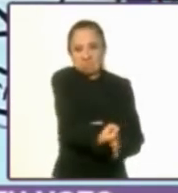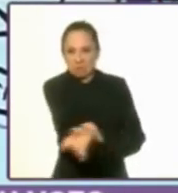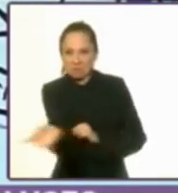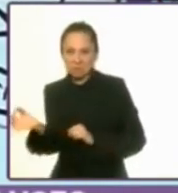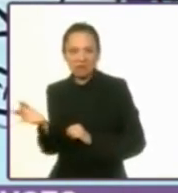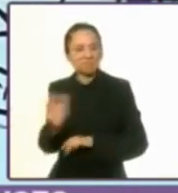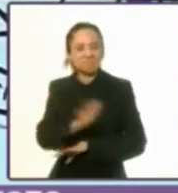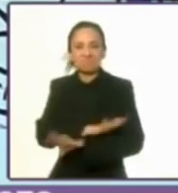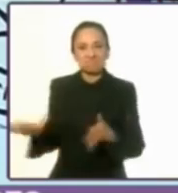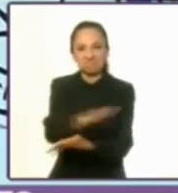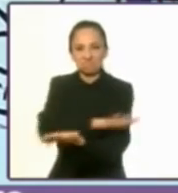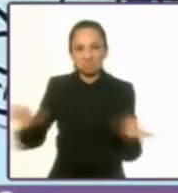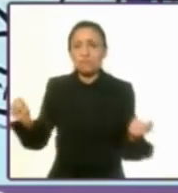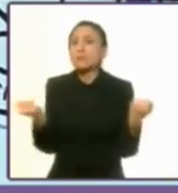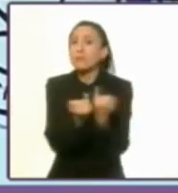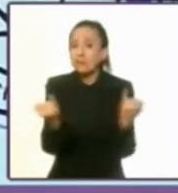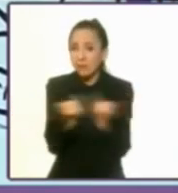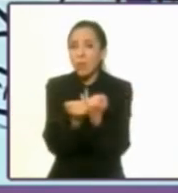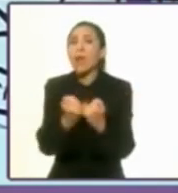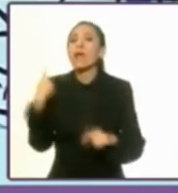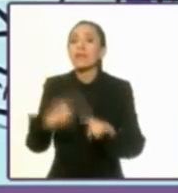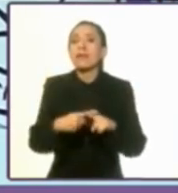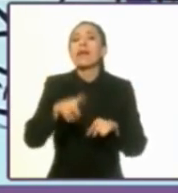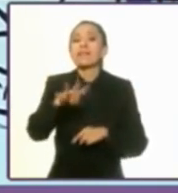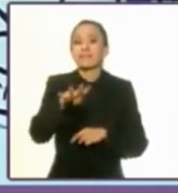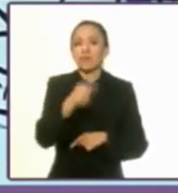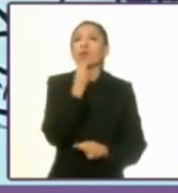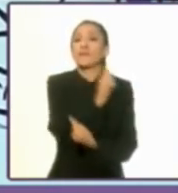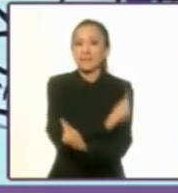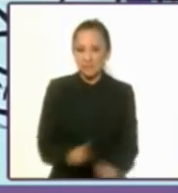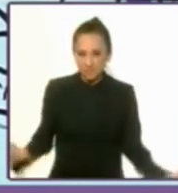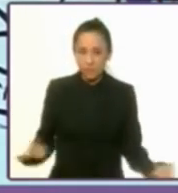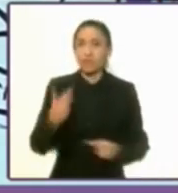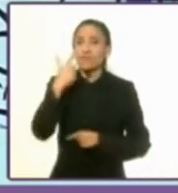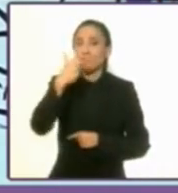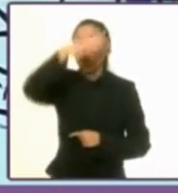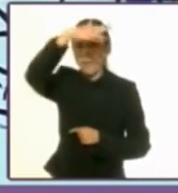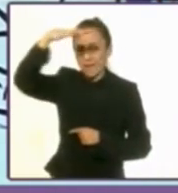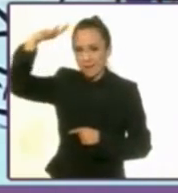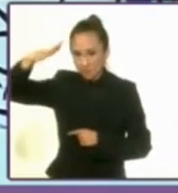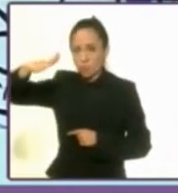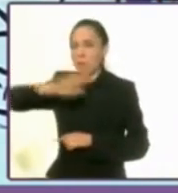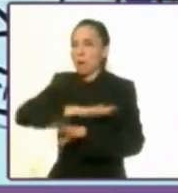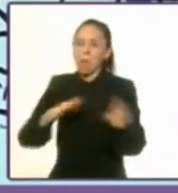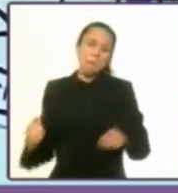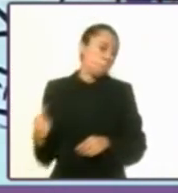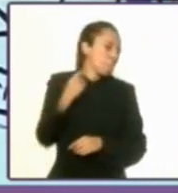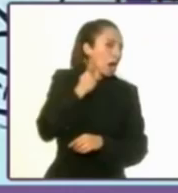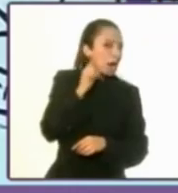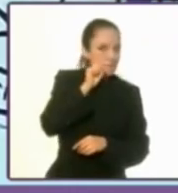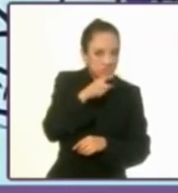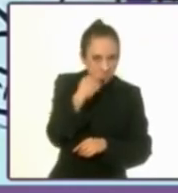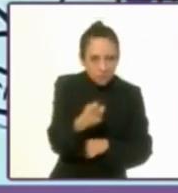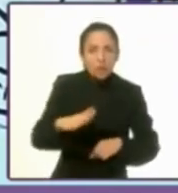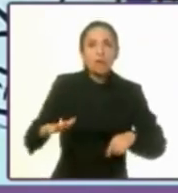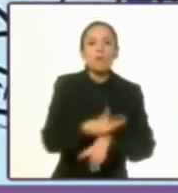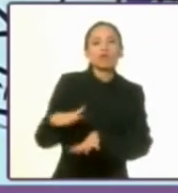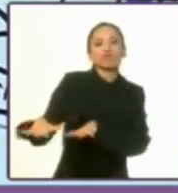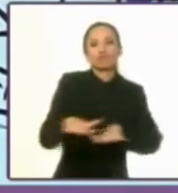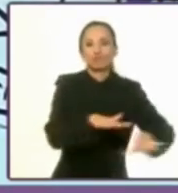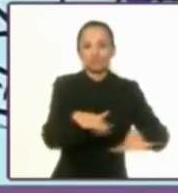19 niños y 8 adultos en el sismo que sembró a esta capital